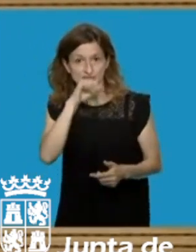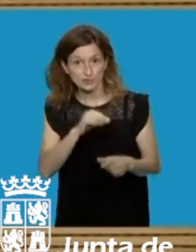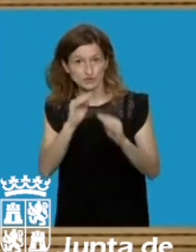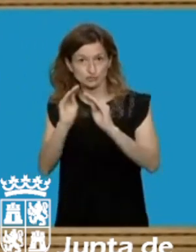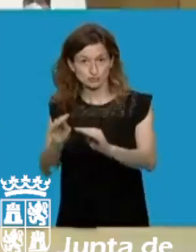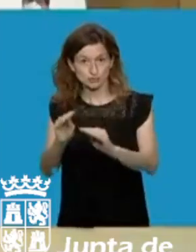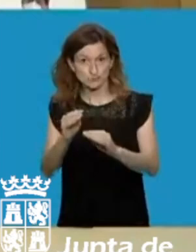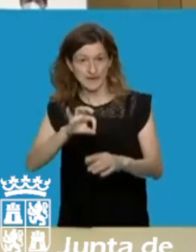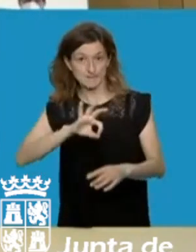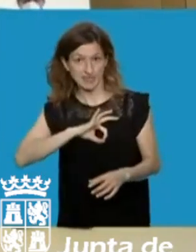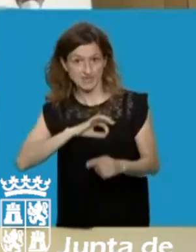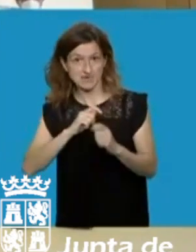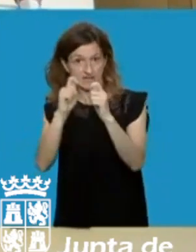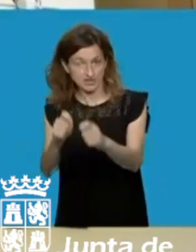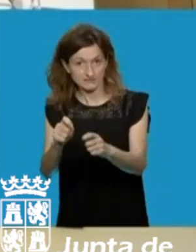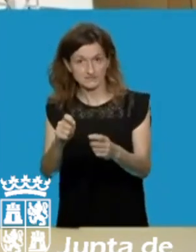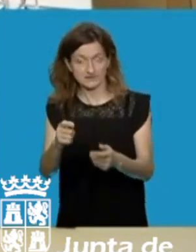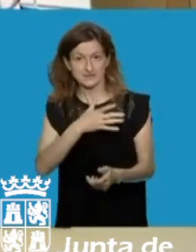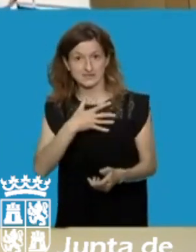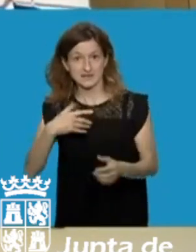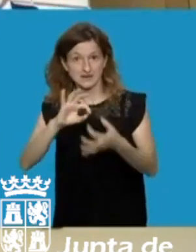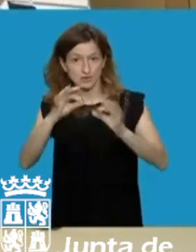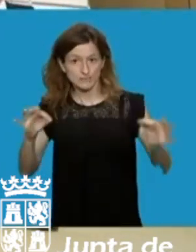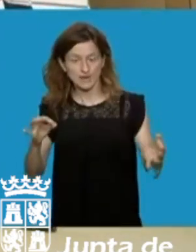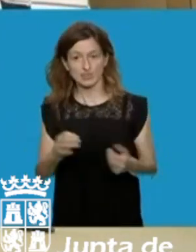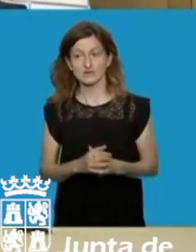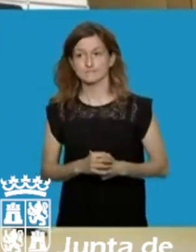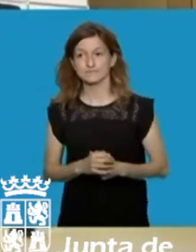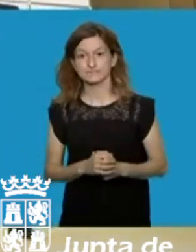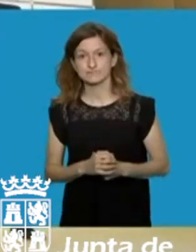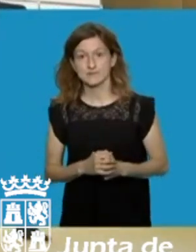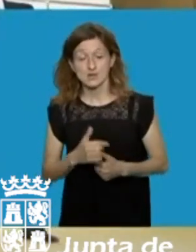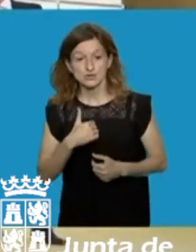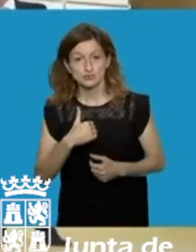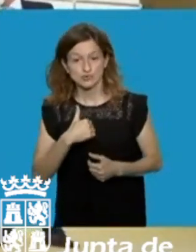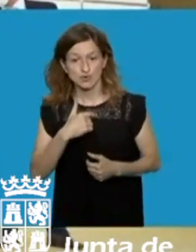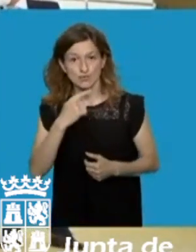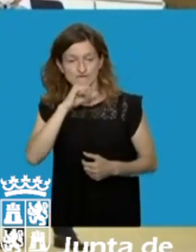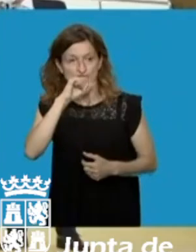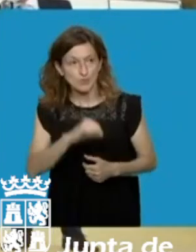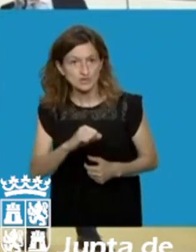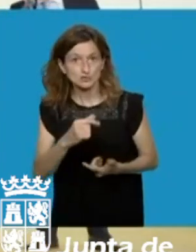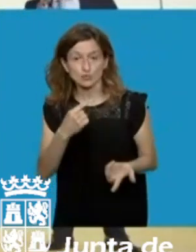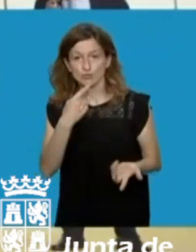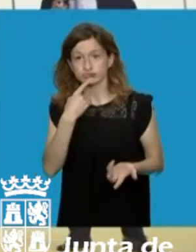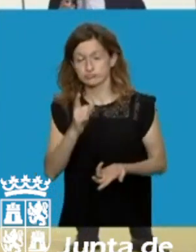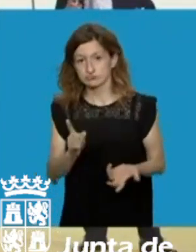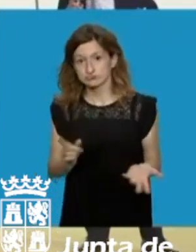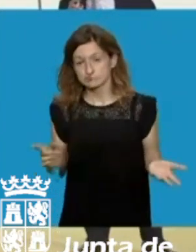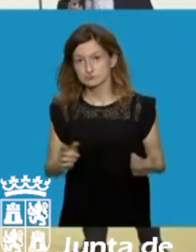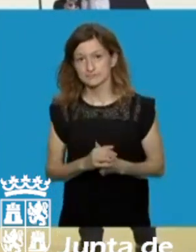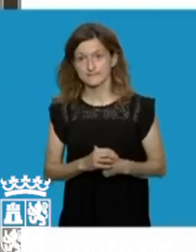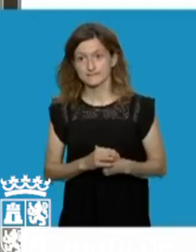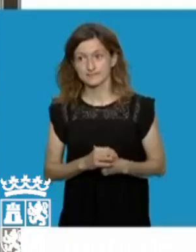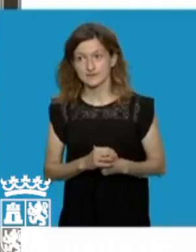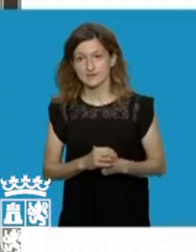esa ansiada medalla que todo deportista sueña conquistar en una Olimpiada. Bueno, yo no diría que es el de los favoritos. Lo único que bueno,